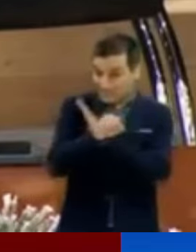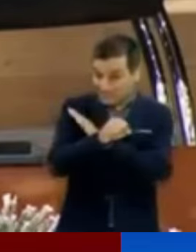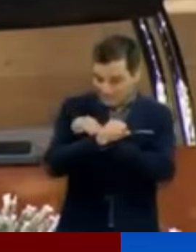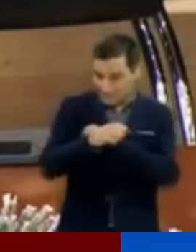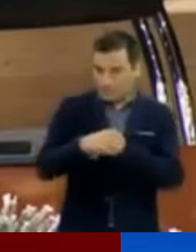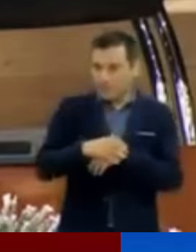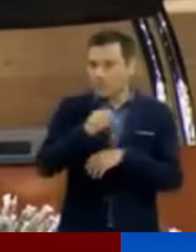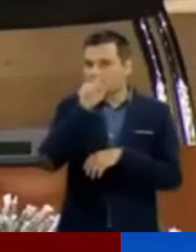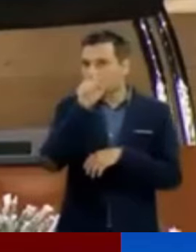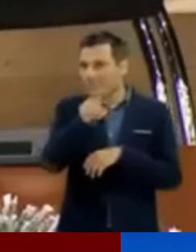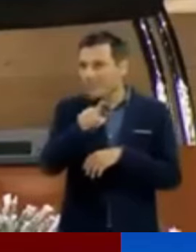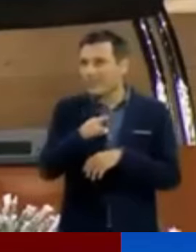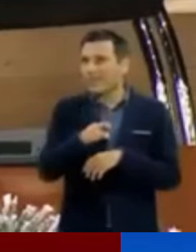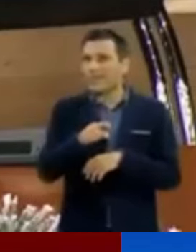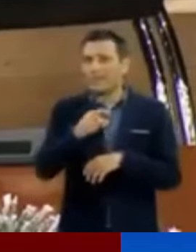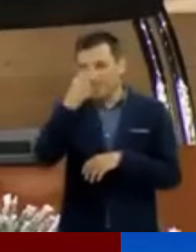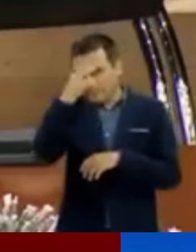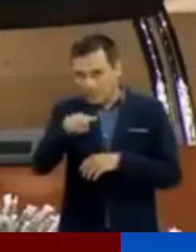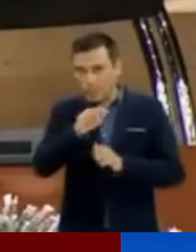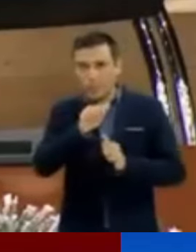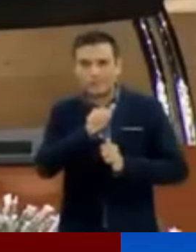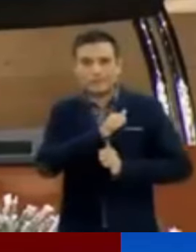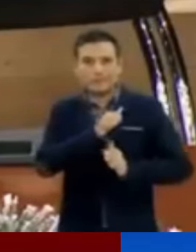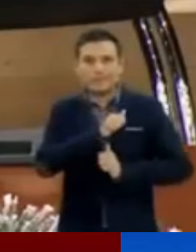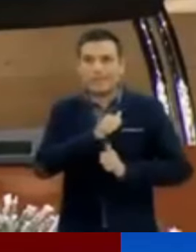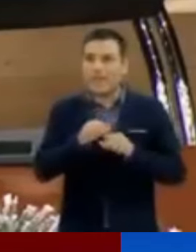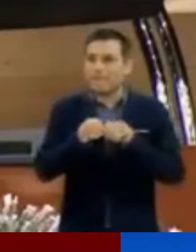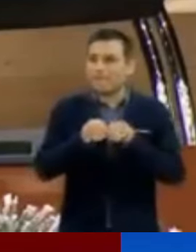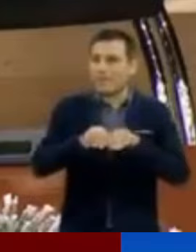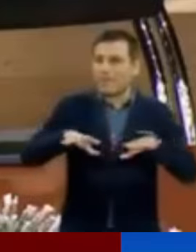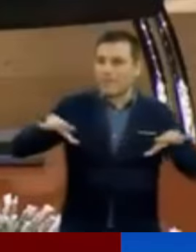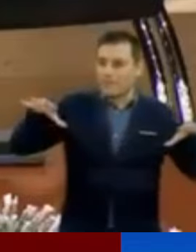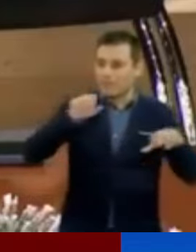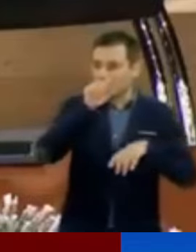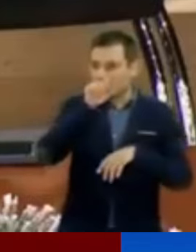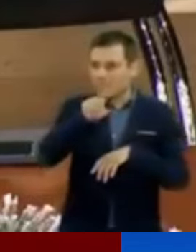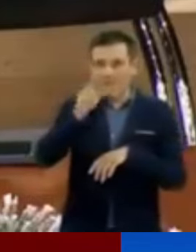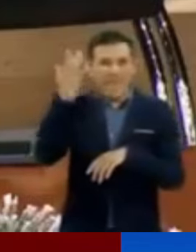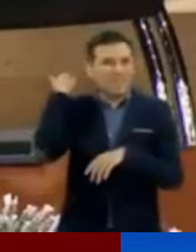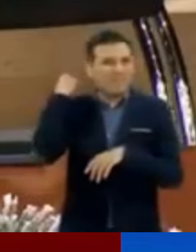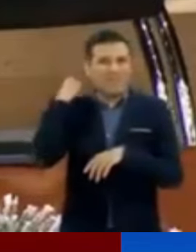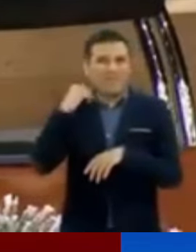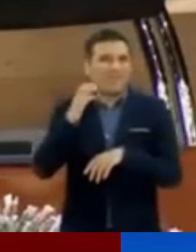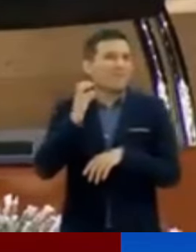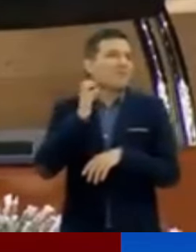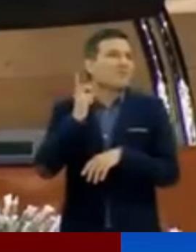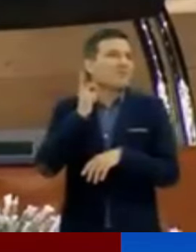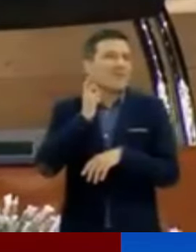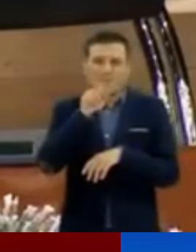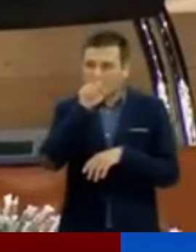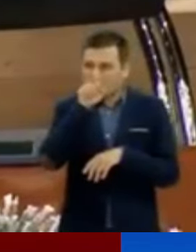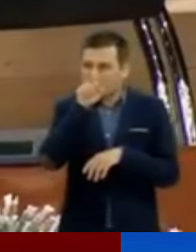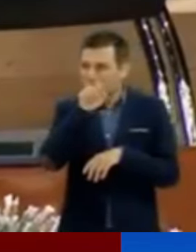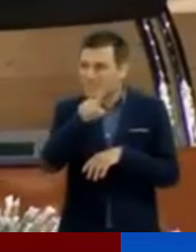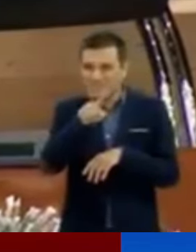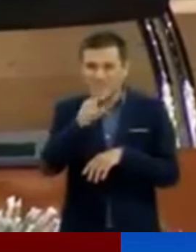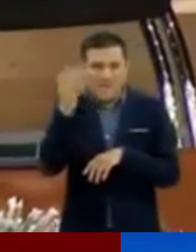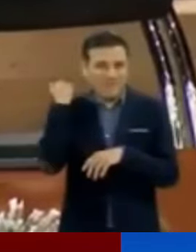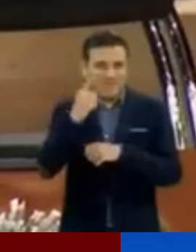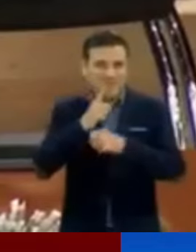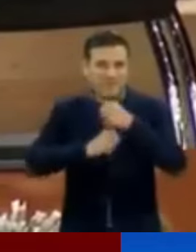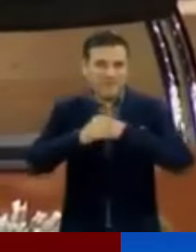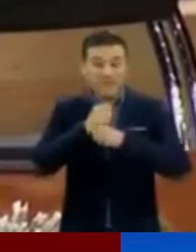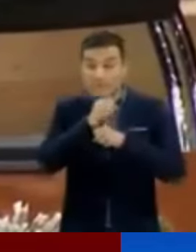la militarización en el país, como ocurrió en la legislatura pasada y ocurrió en la actual, y por supuesto, cuando votaron